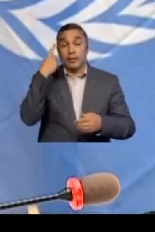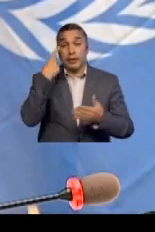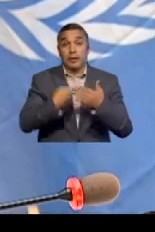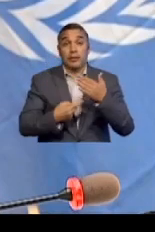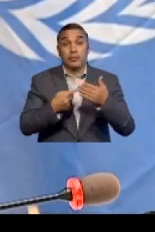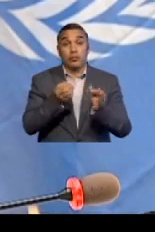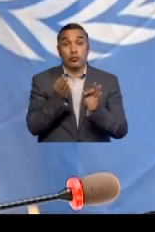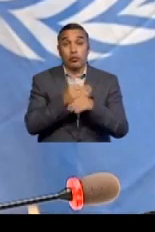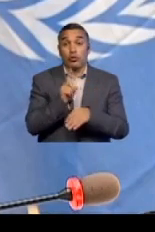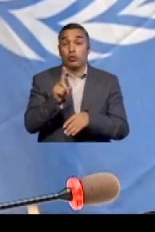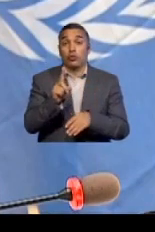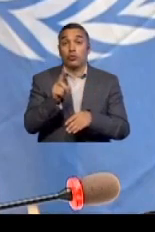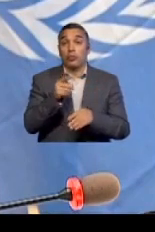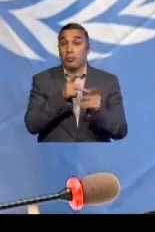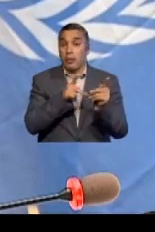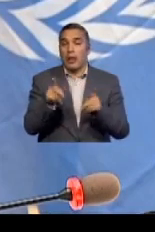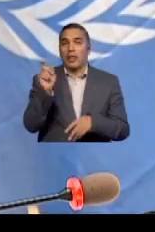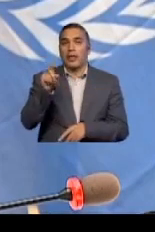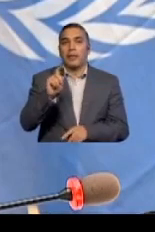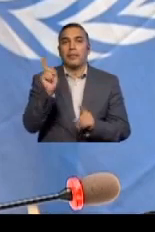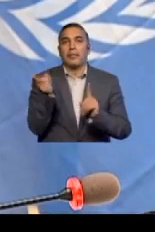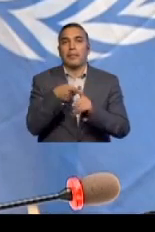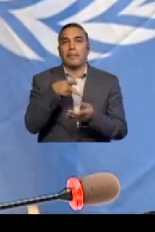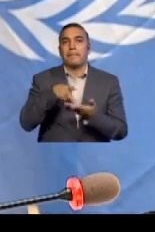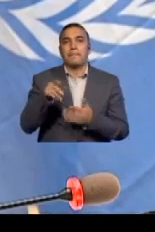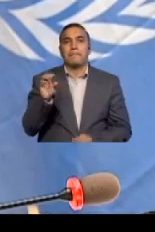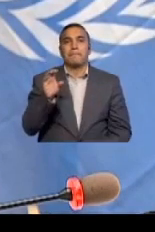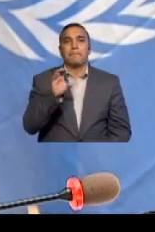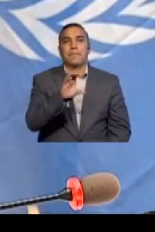acelerador funcione como está planeado, debe ser financiado.